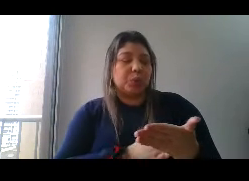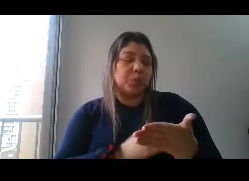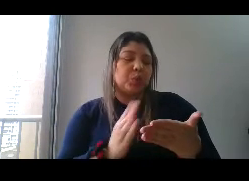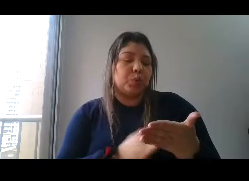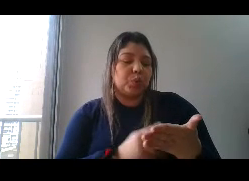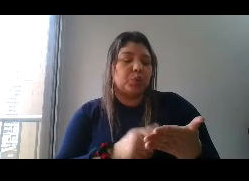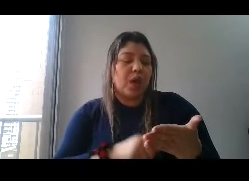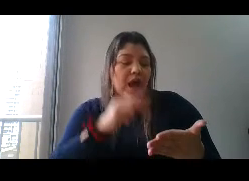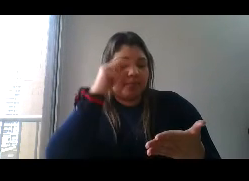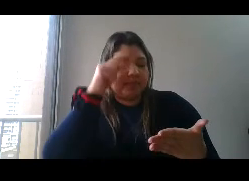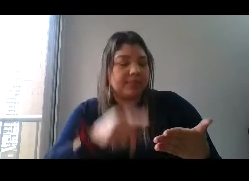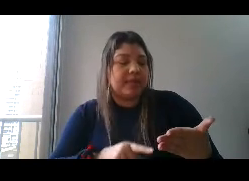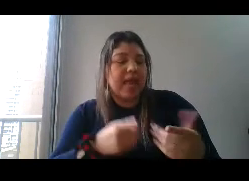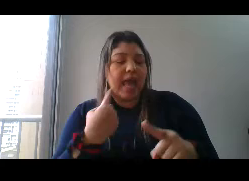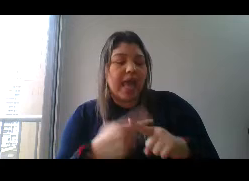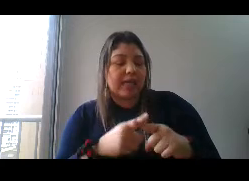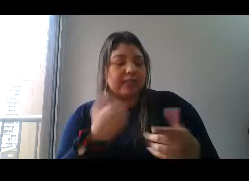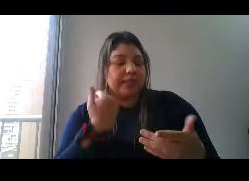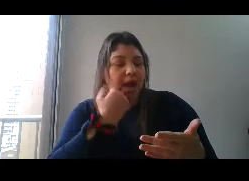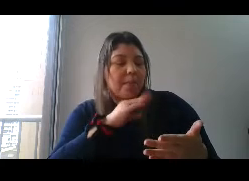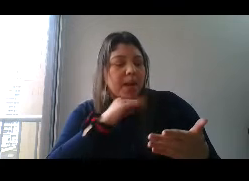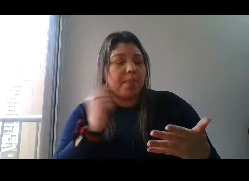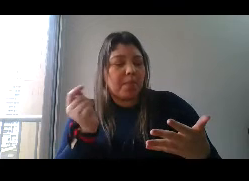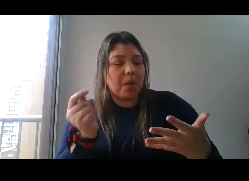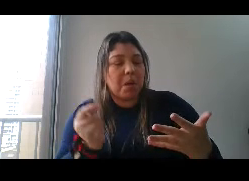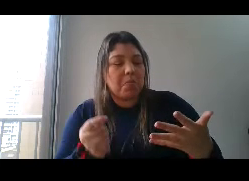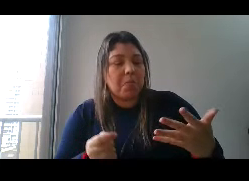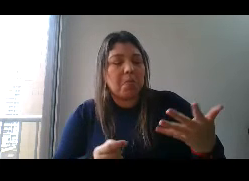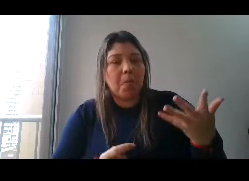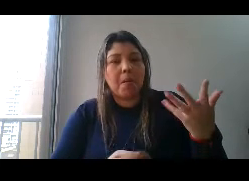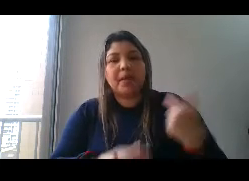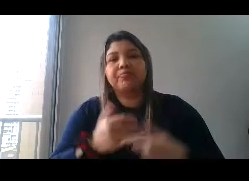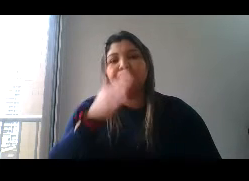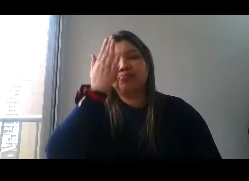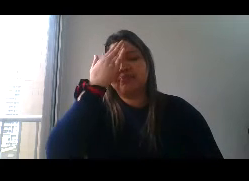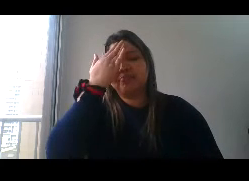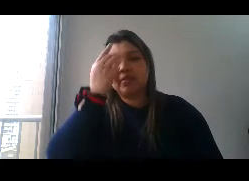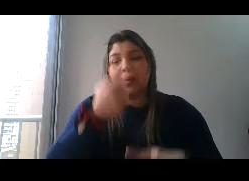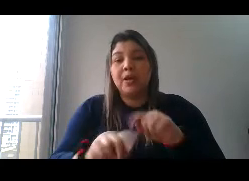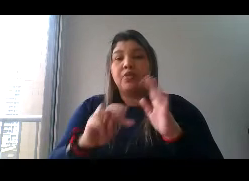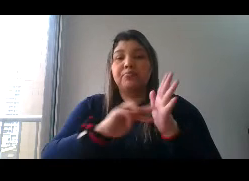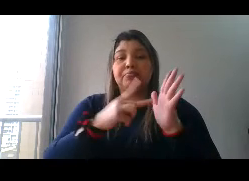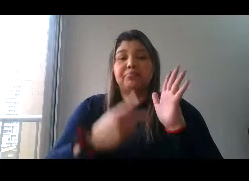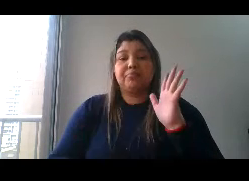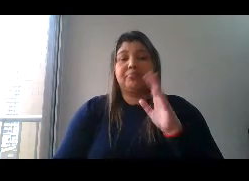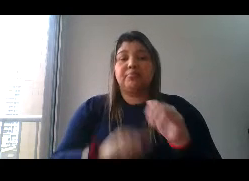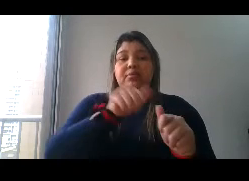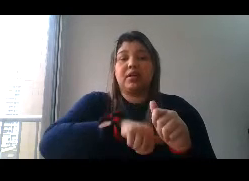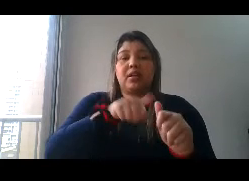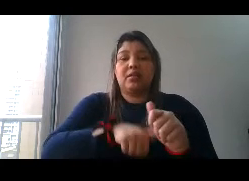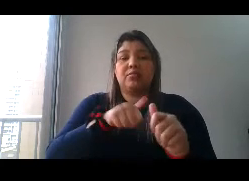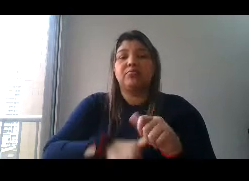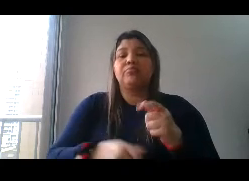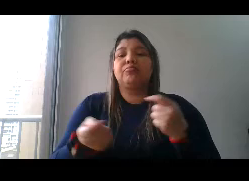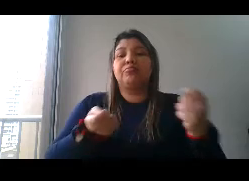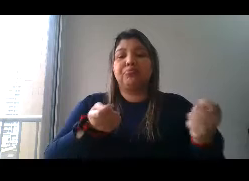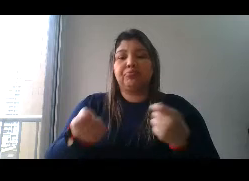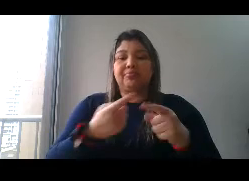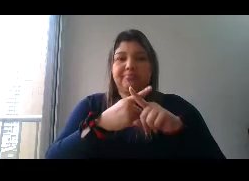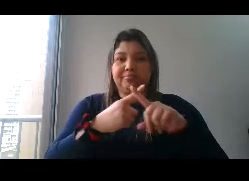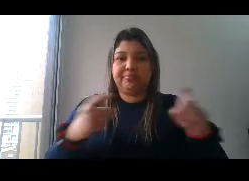por qué este tema es importante, porque resulta que anteriormente, cuando se hacía un